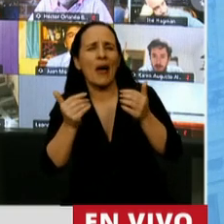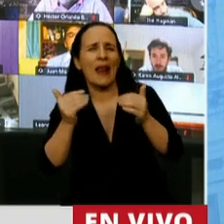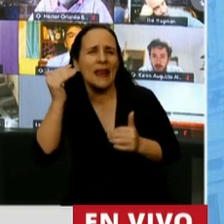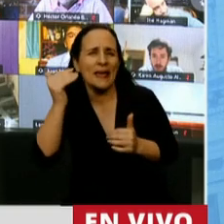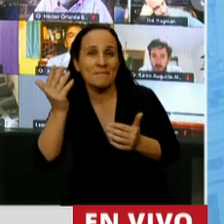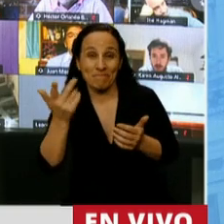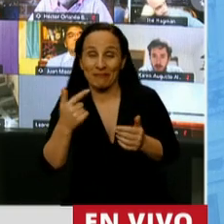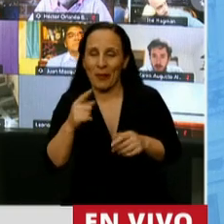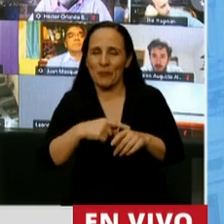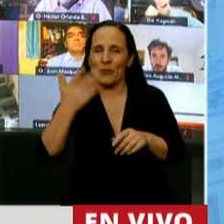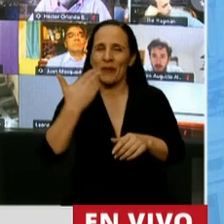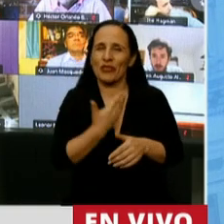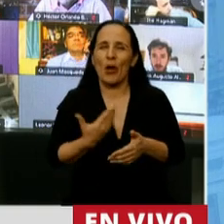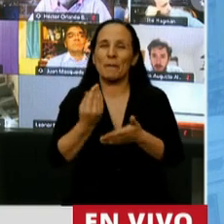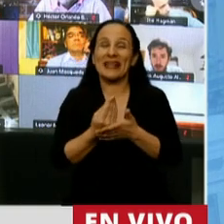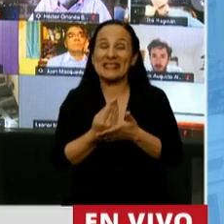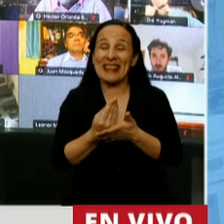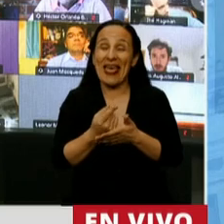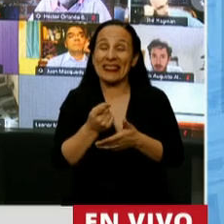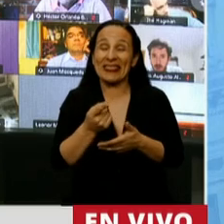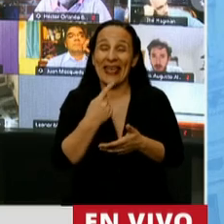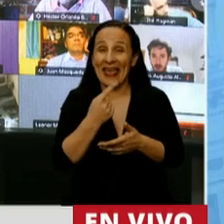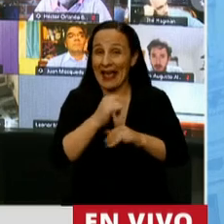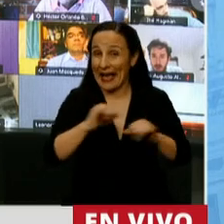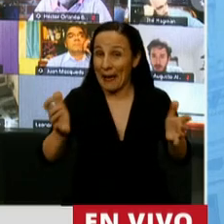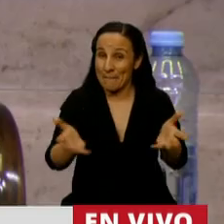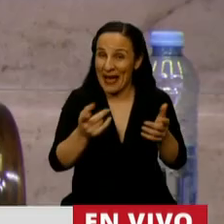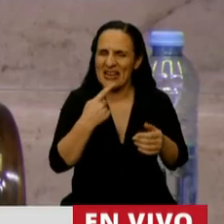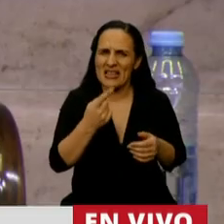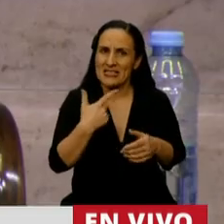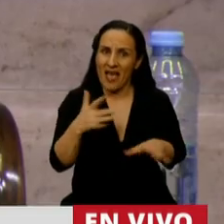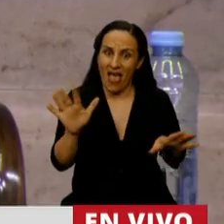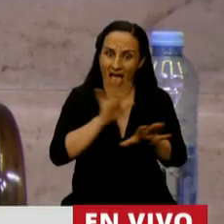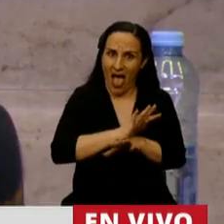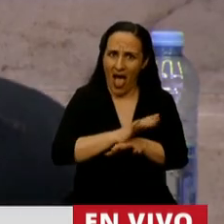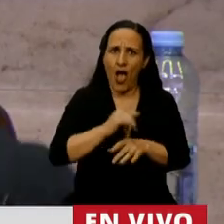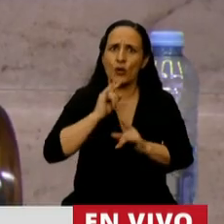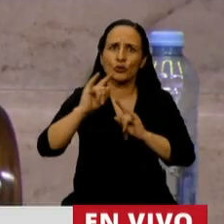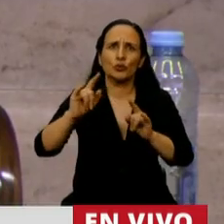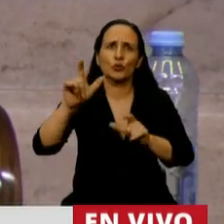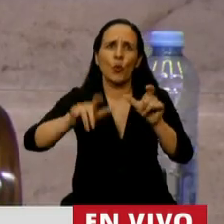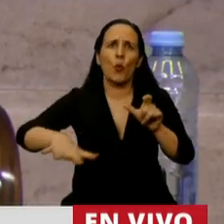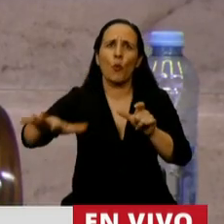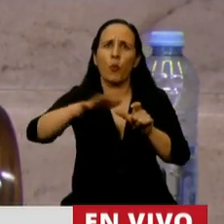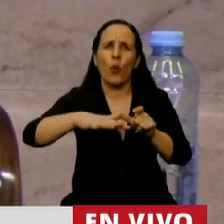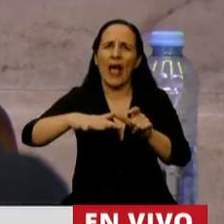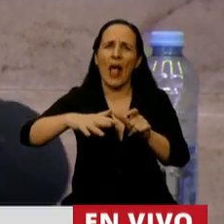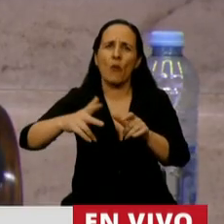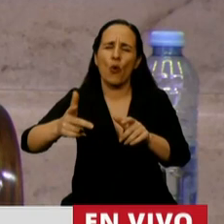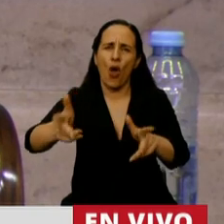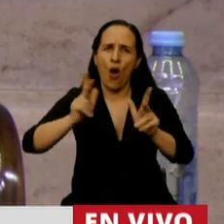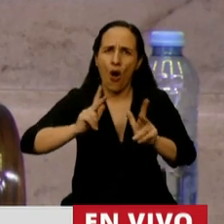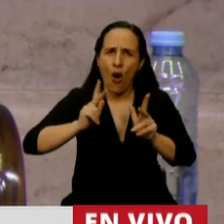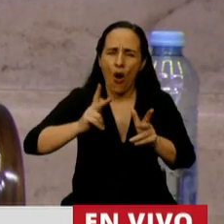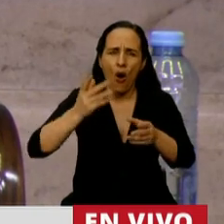decía que cuando él se equivocará que el pueblo saliera a manifestarle este su